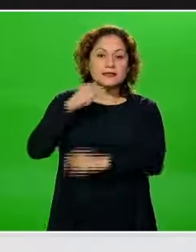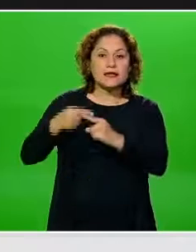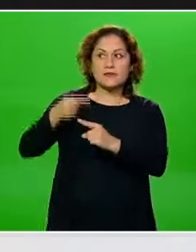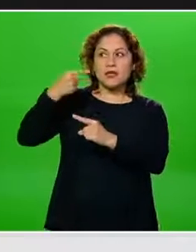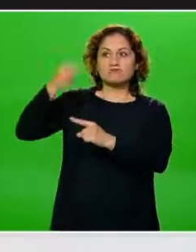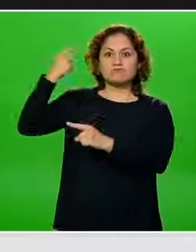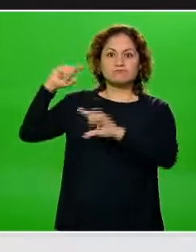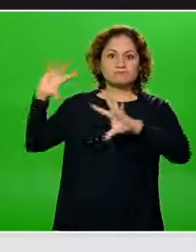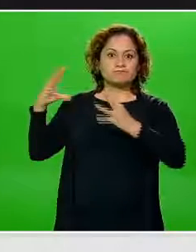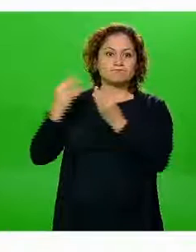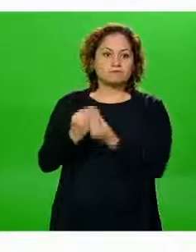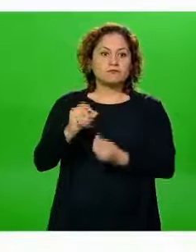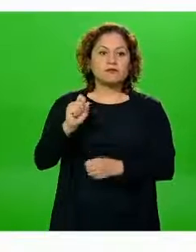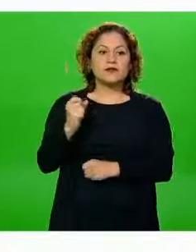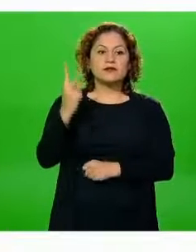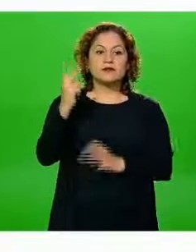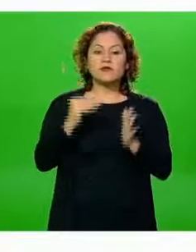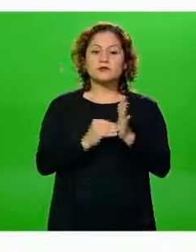tendríamos